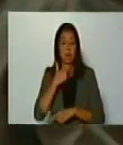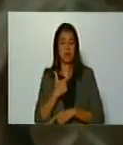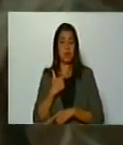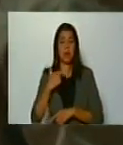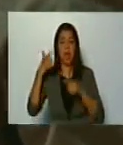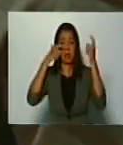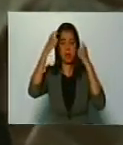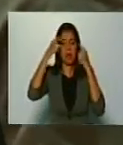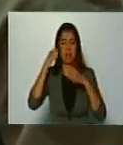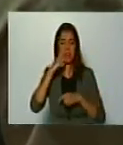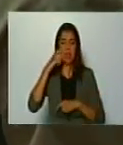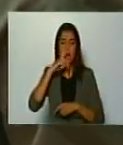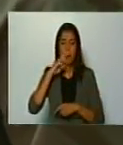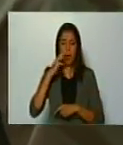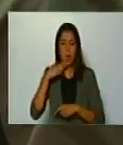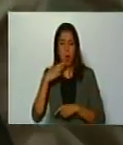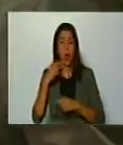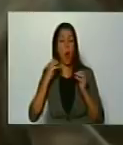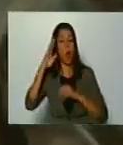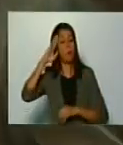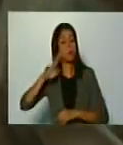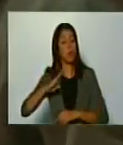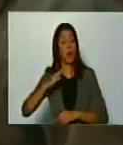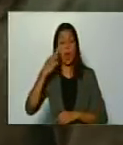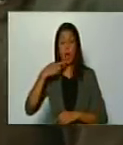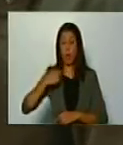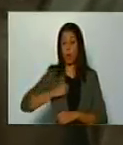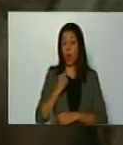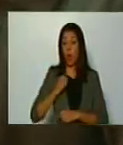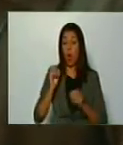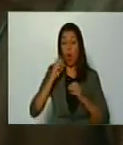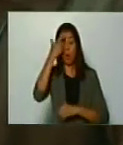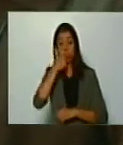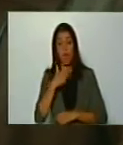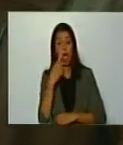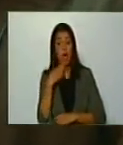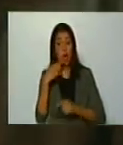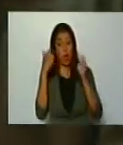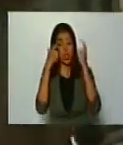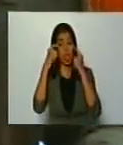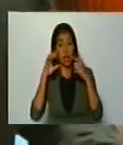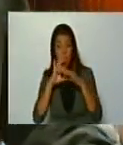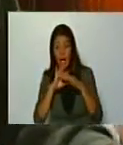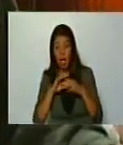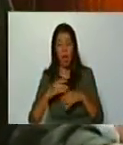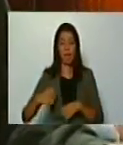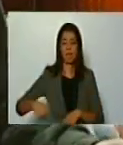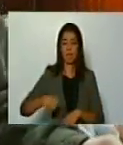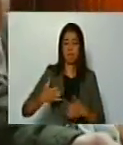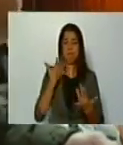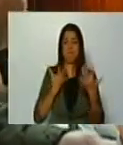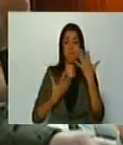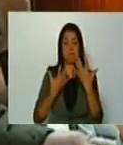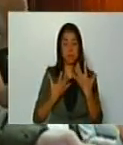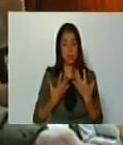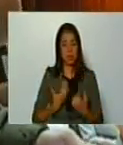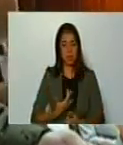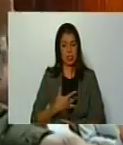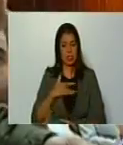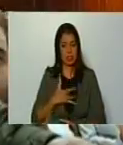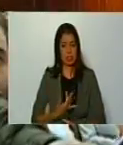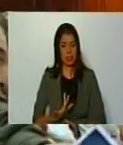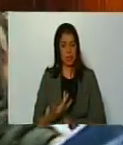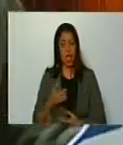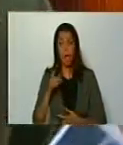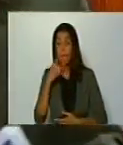miembro de la Fuerza Armada o policía, o porque le pareció que era chavista. Eso tiene que ver con la política. No tiene nada que ver con